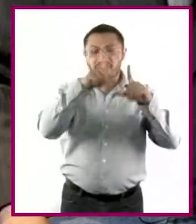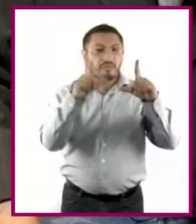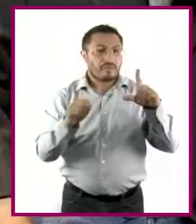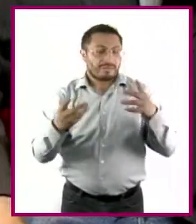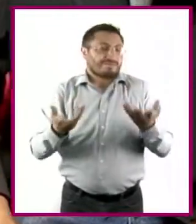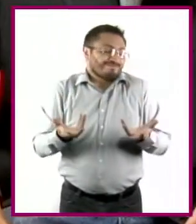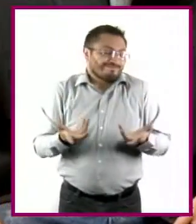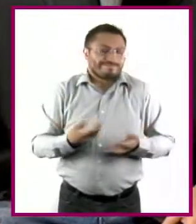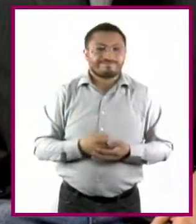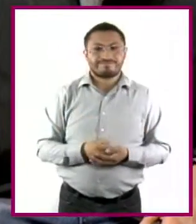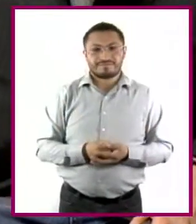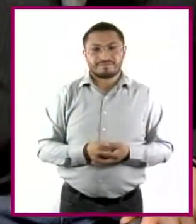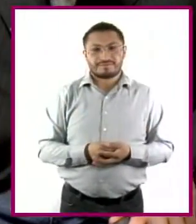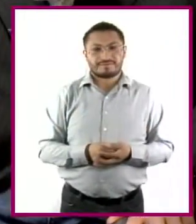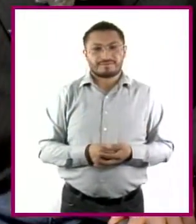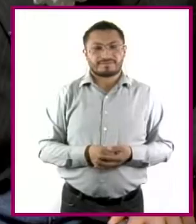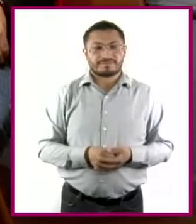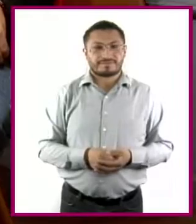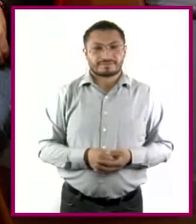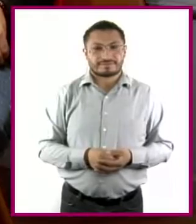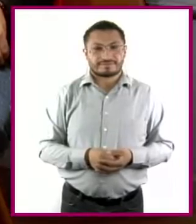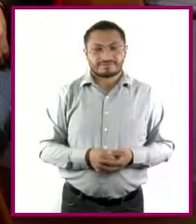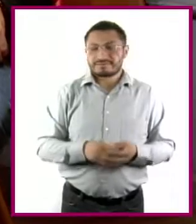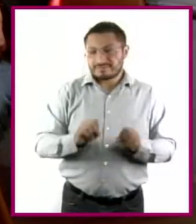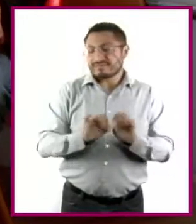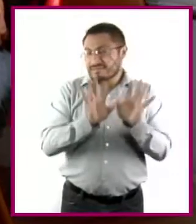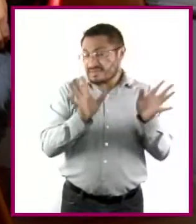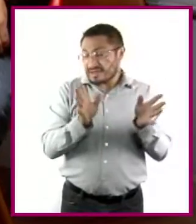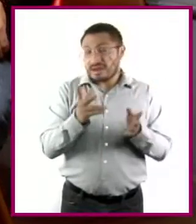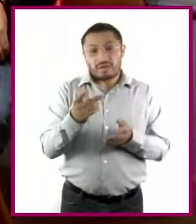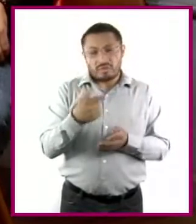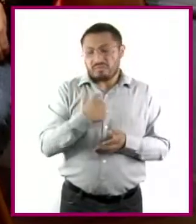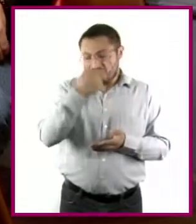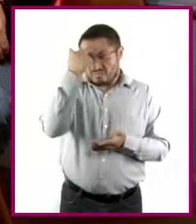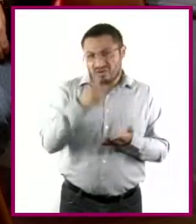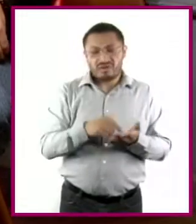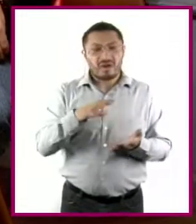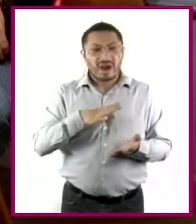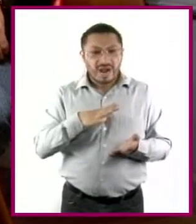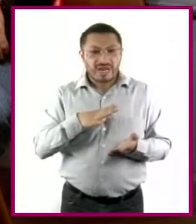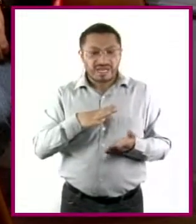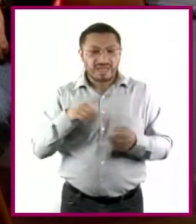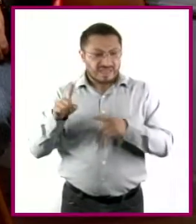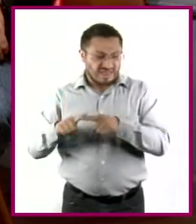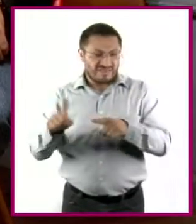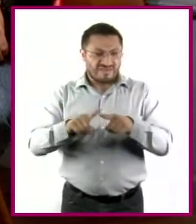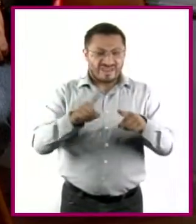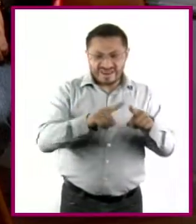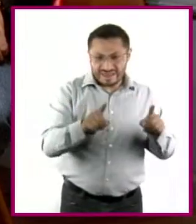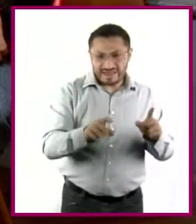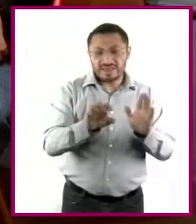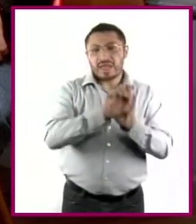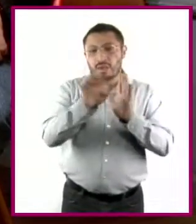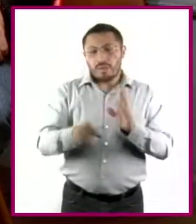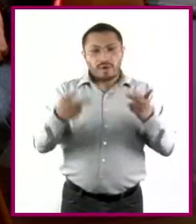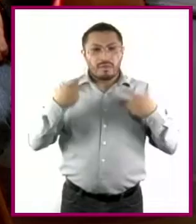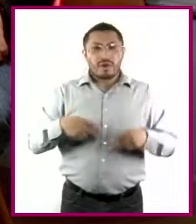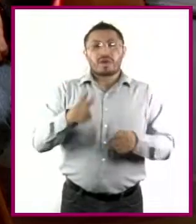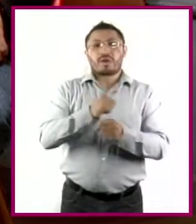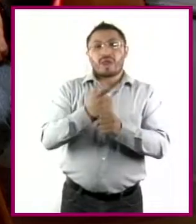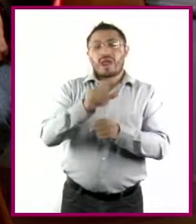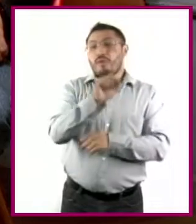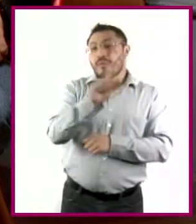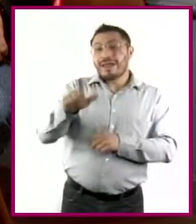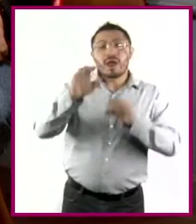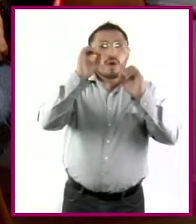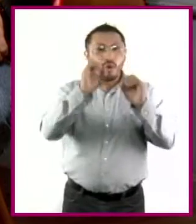Así es. Claro, pero también creo que hay distintas formas de hacerlo. Desde los profesionistas hasta quienes